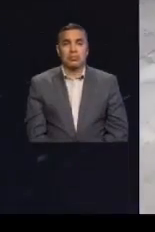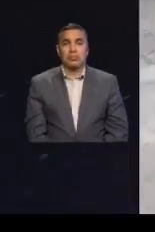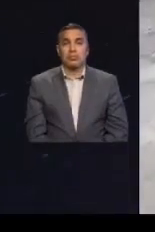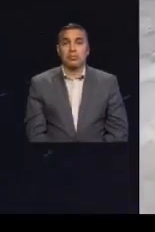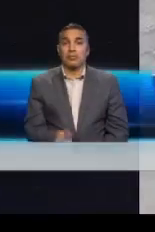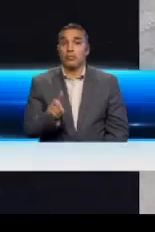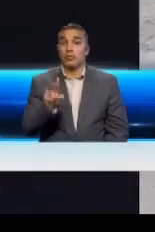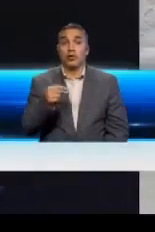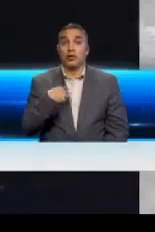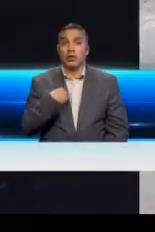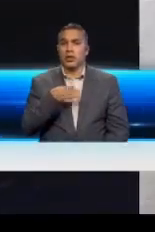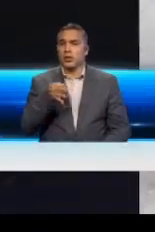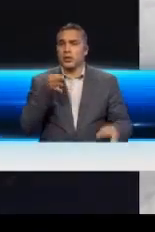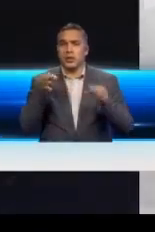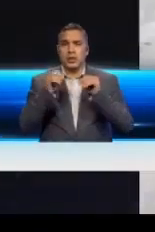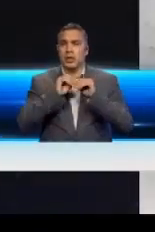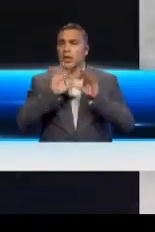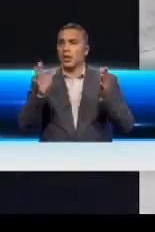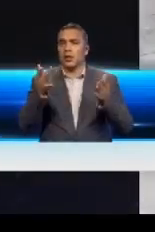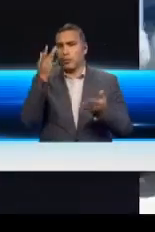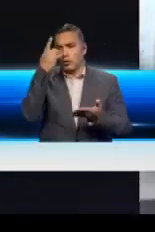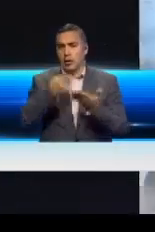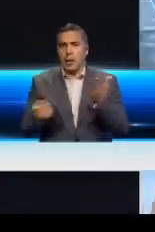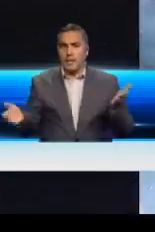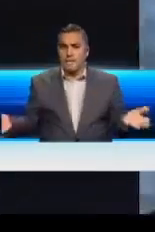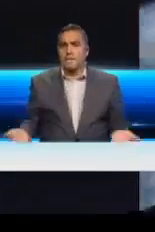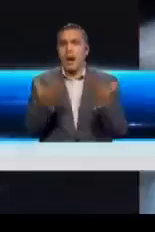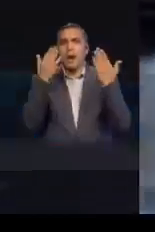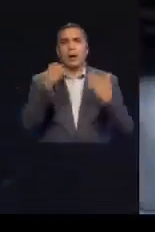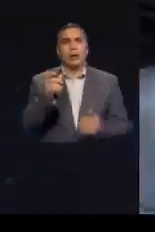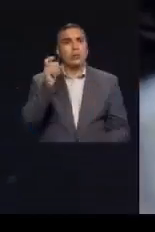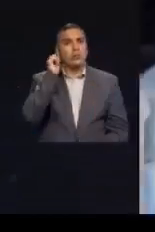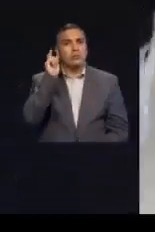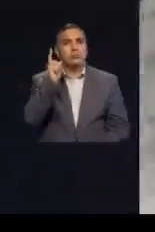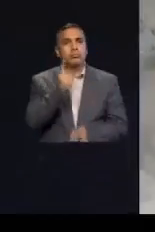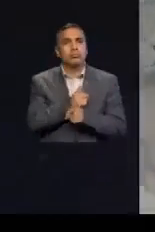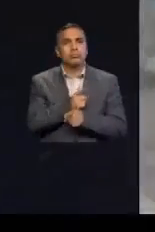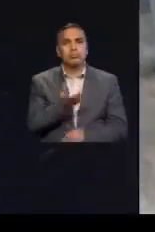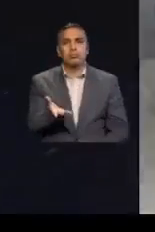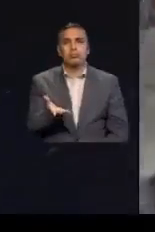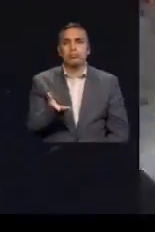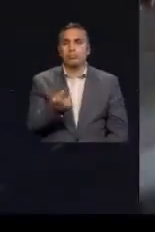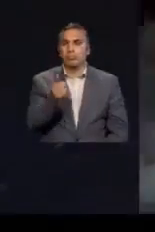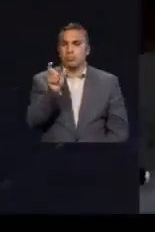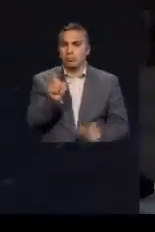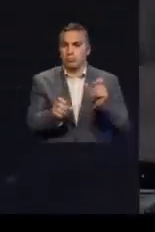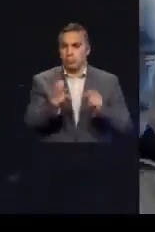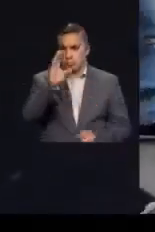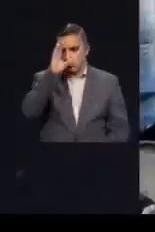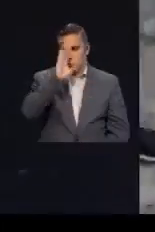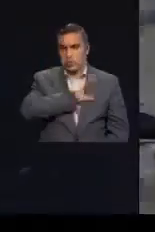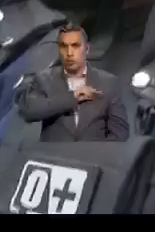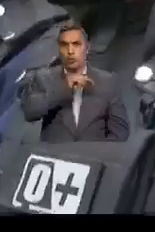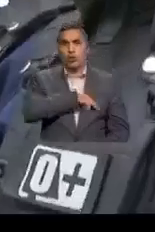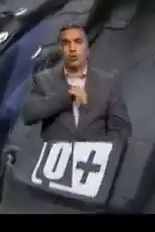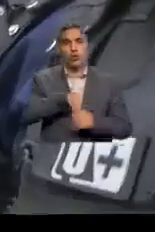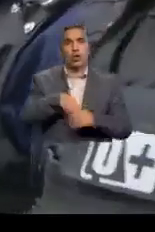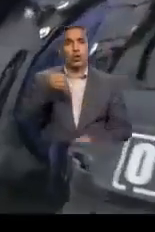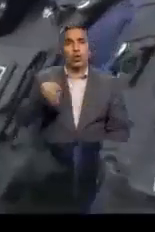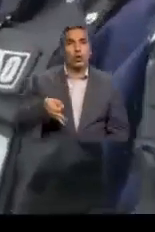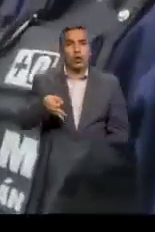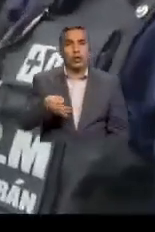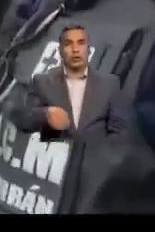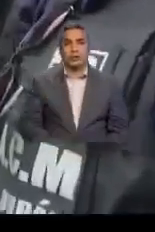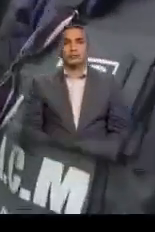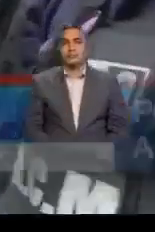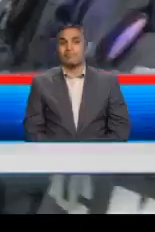Aún no existe una explicación clara sobre el maltrato que recibió esta mujer con discapacidad a manos de un agente municipal de Durán. Esto puso en el